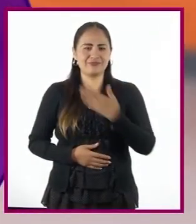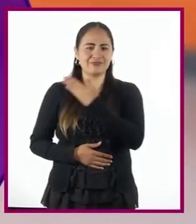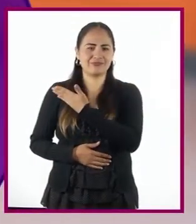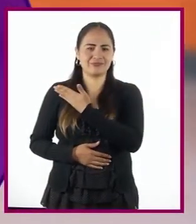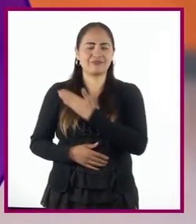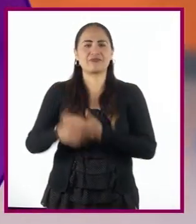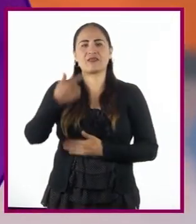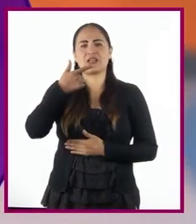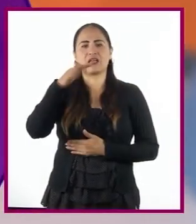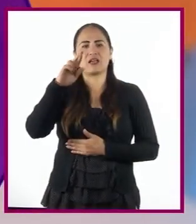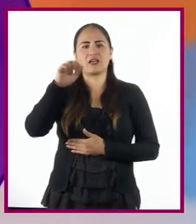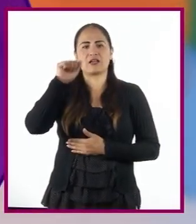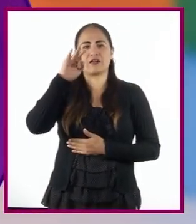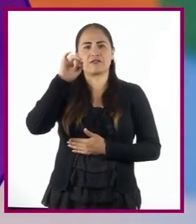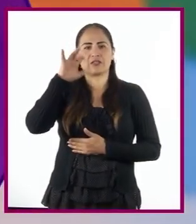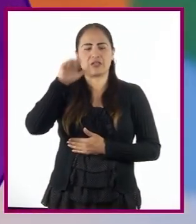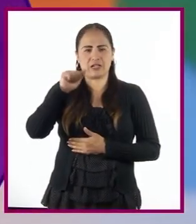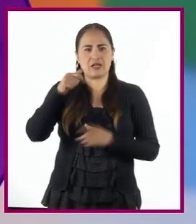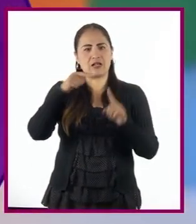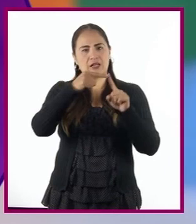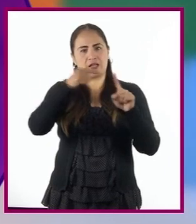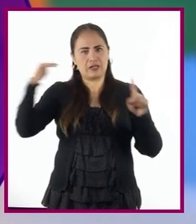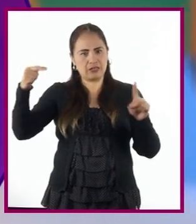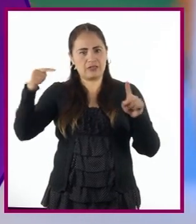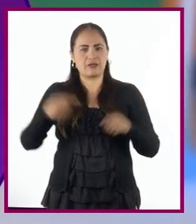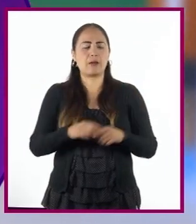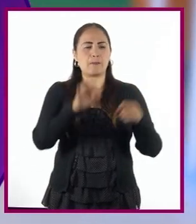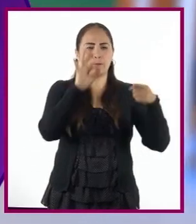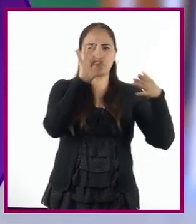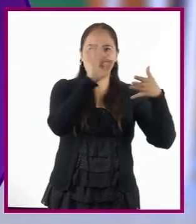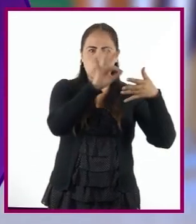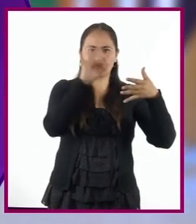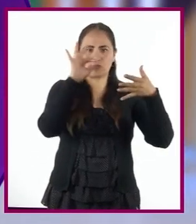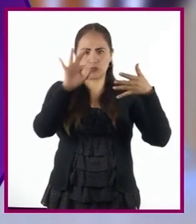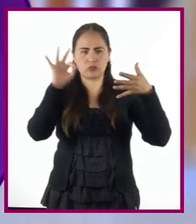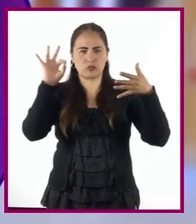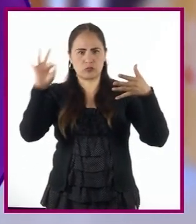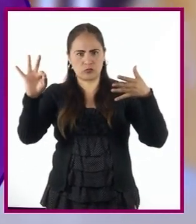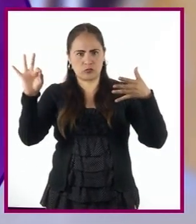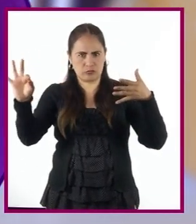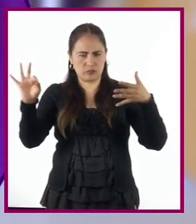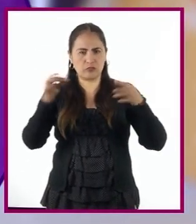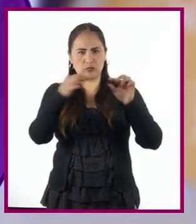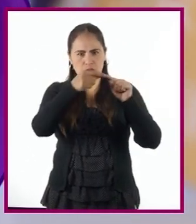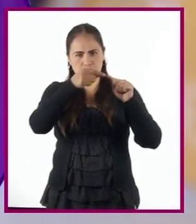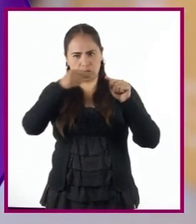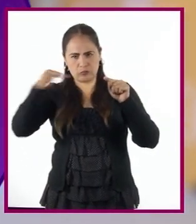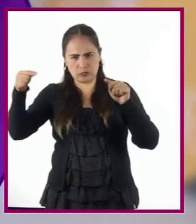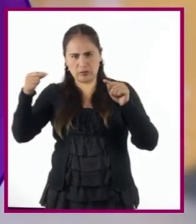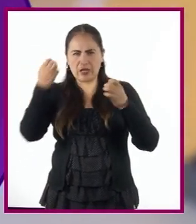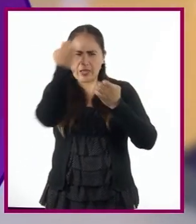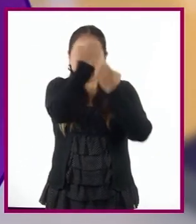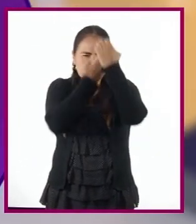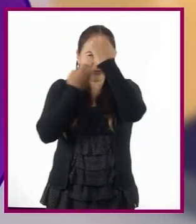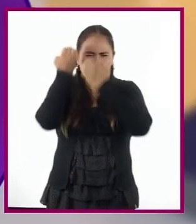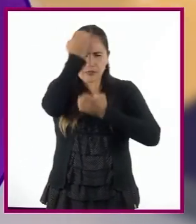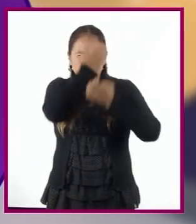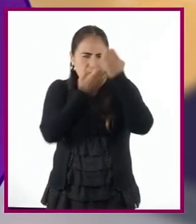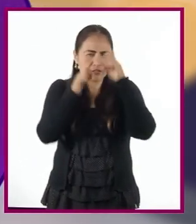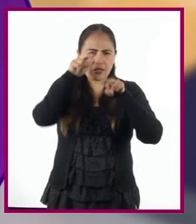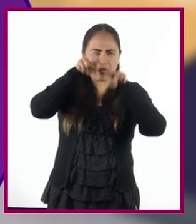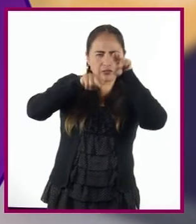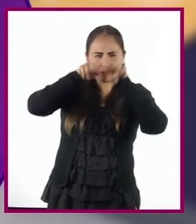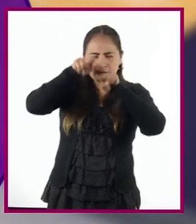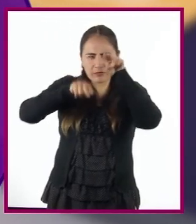línea es un conjunto de puntos unidos por segmentos de recta. Nos ayuda en el análisis estadístico